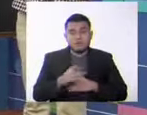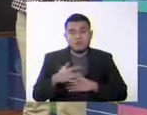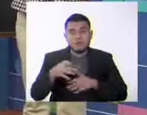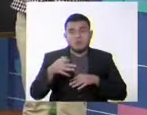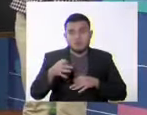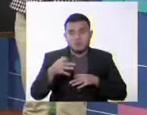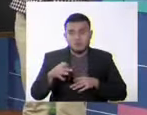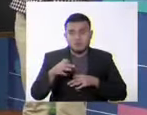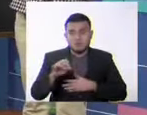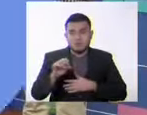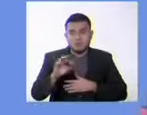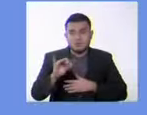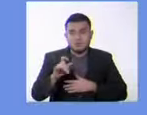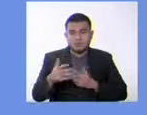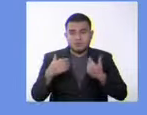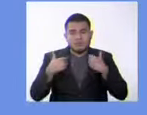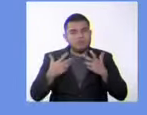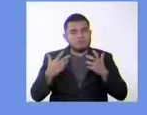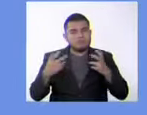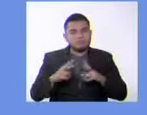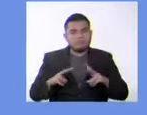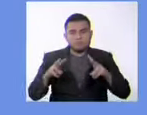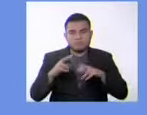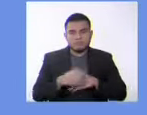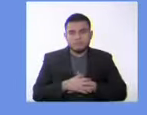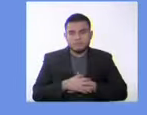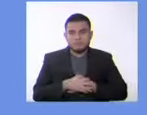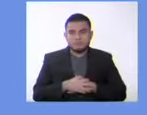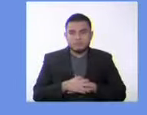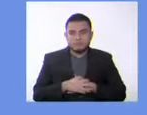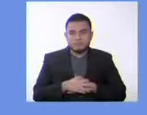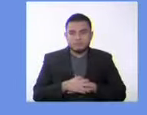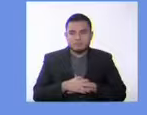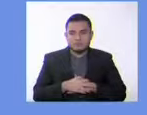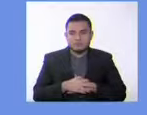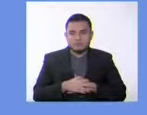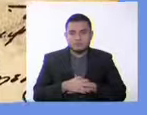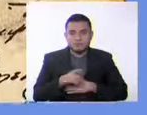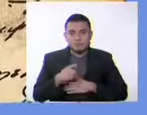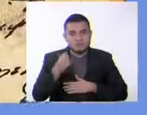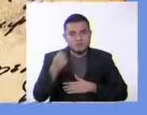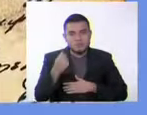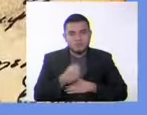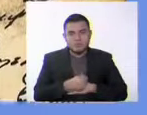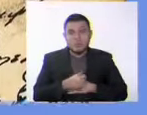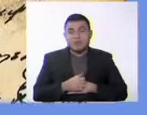documento oficial que tenga un gran valor? Así de gran valor, pues mira, lo que se me ocurre ahorita es